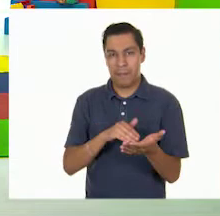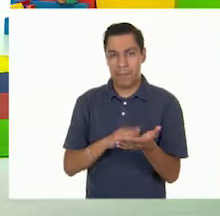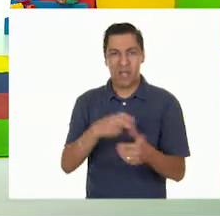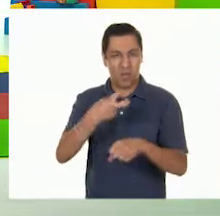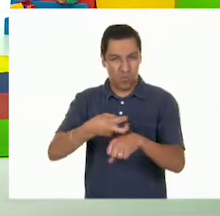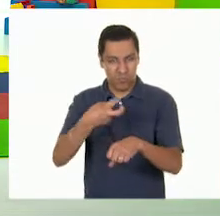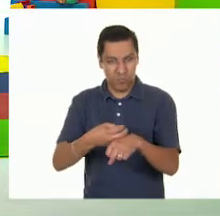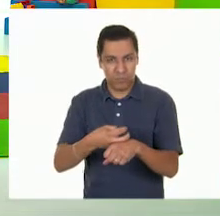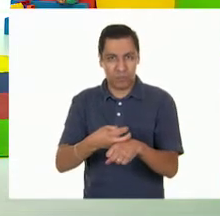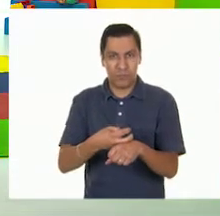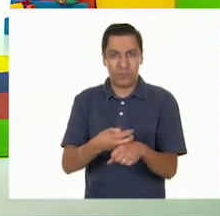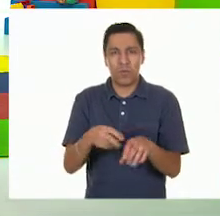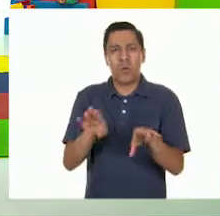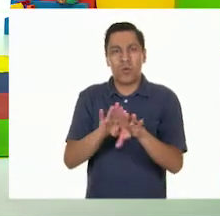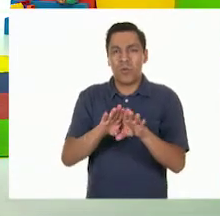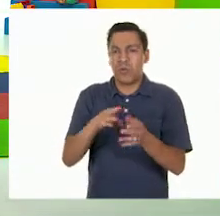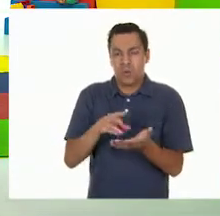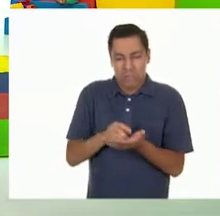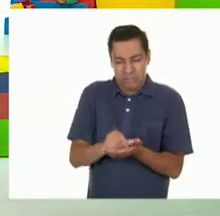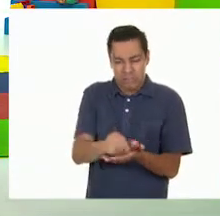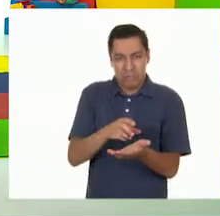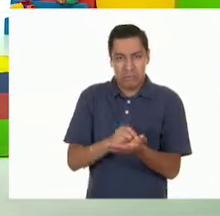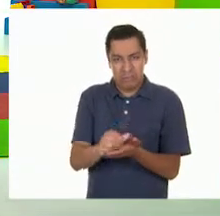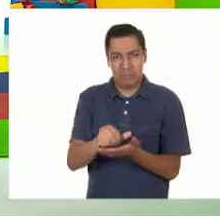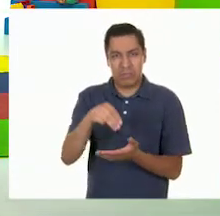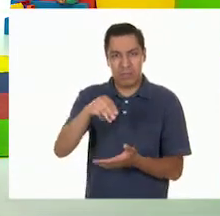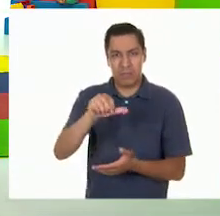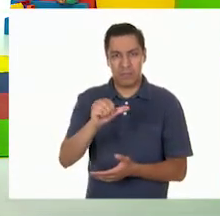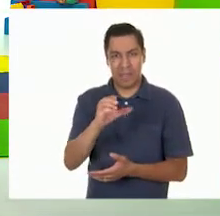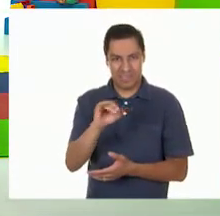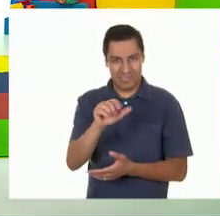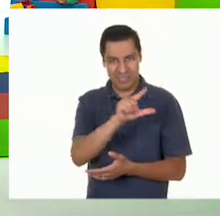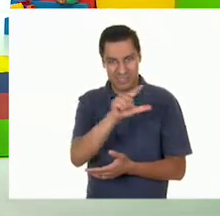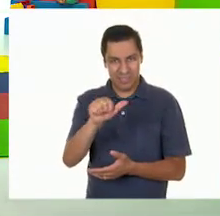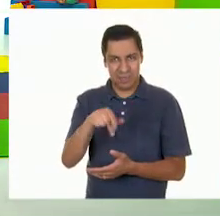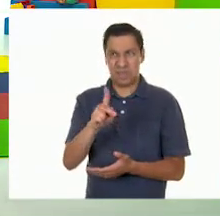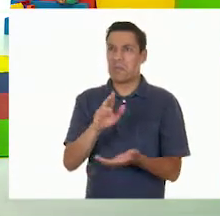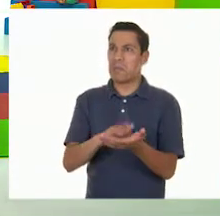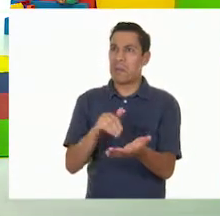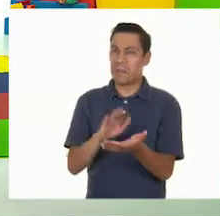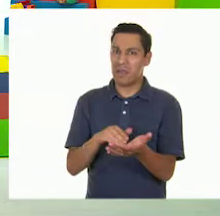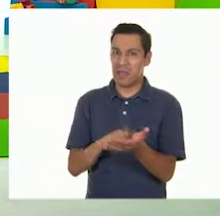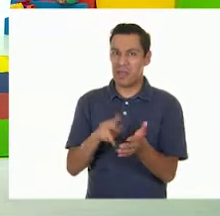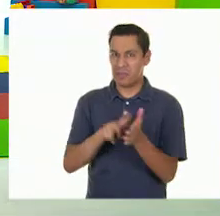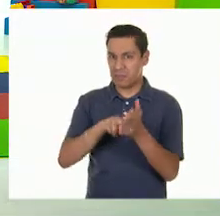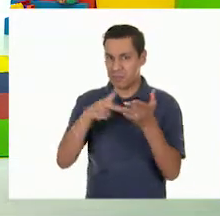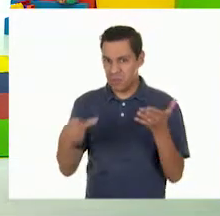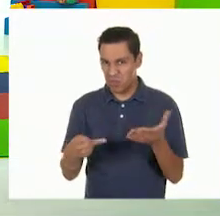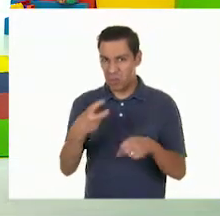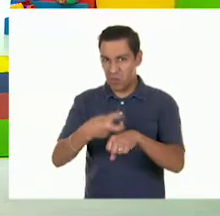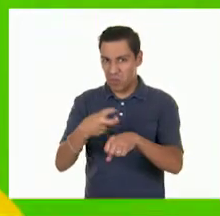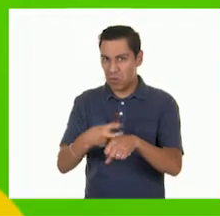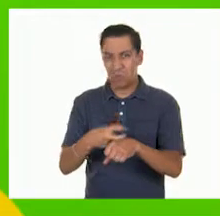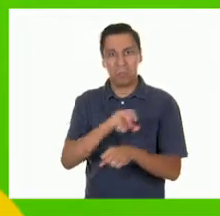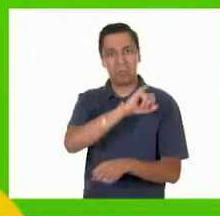figuras pero con masilla en algunas sesiones aquí lo hemos hecho pero con papel periódico nunca pues cuando